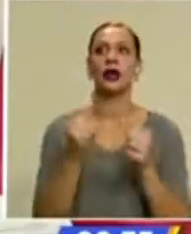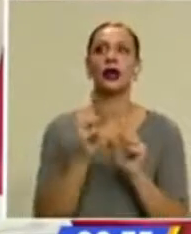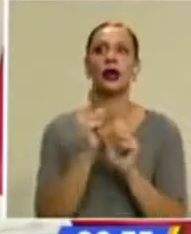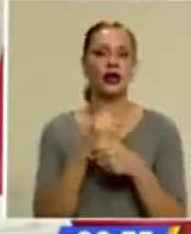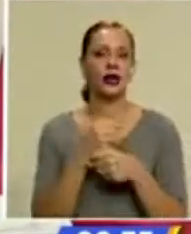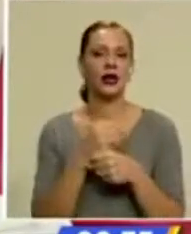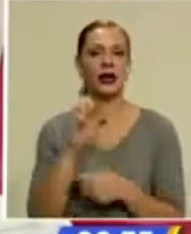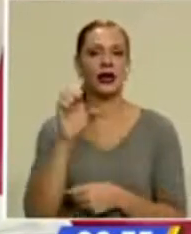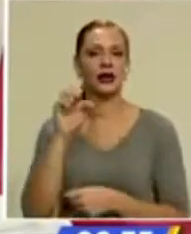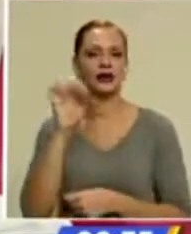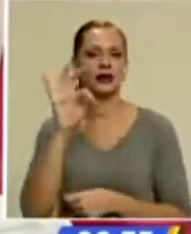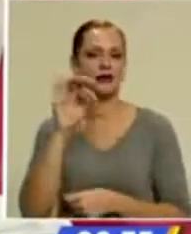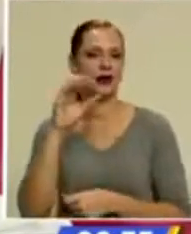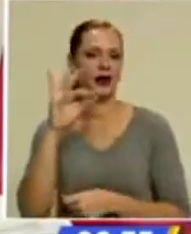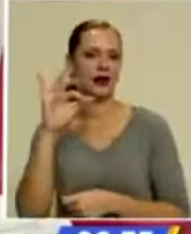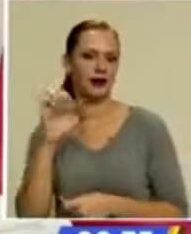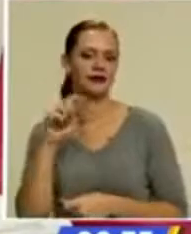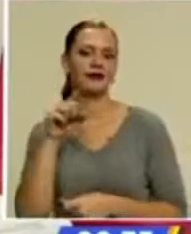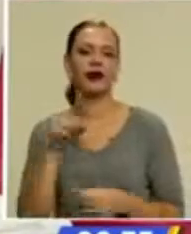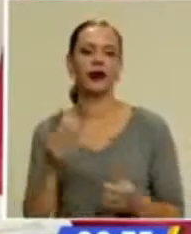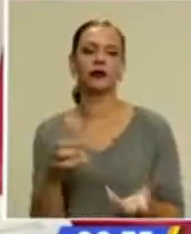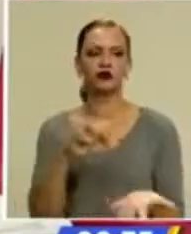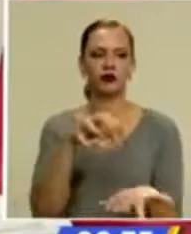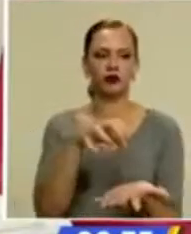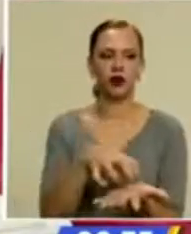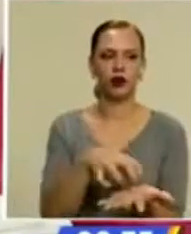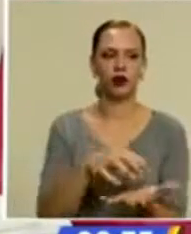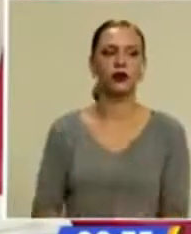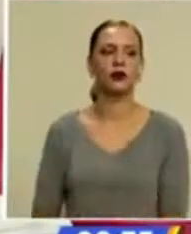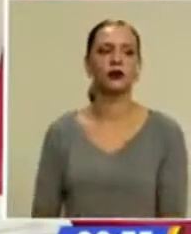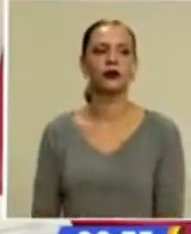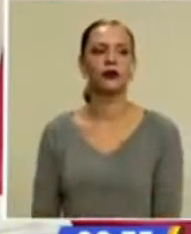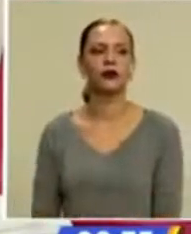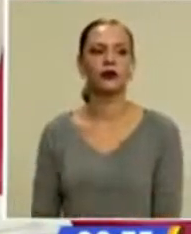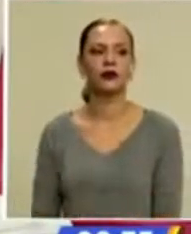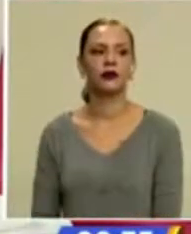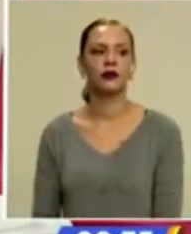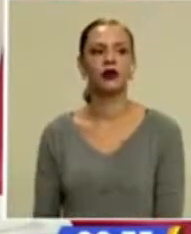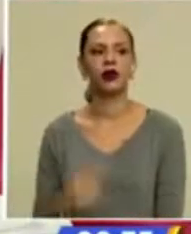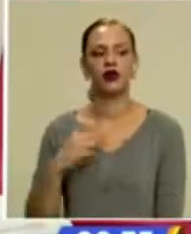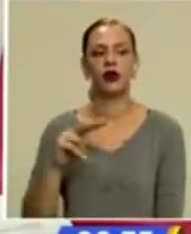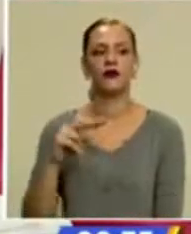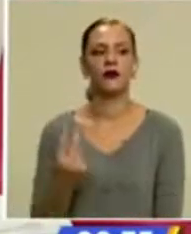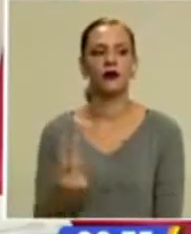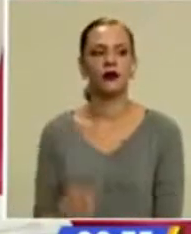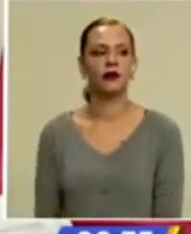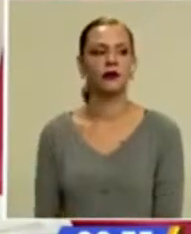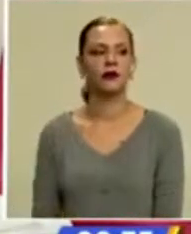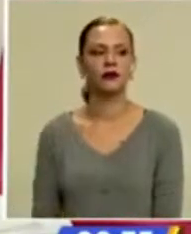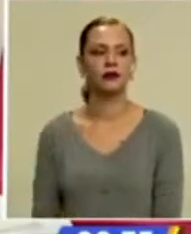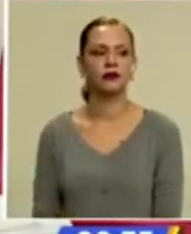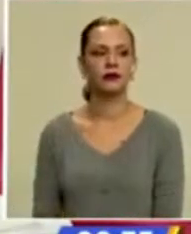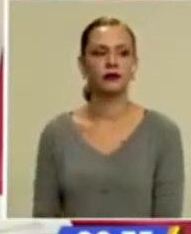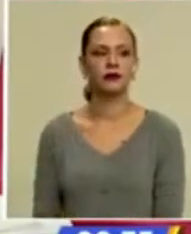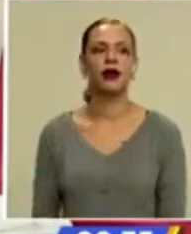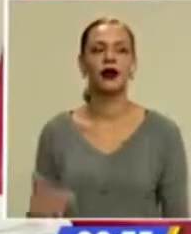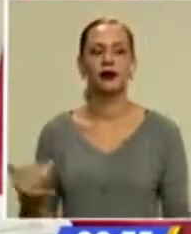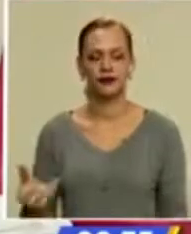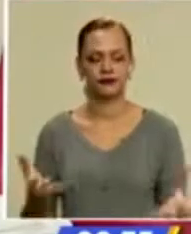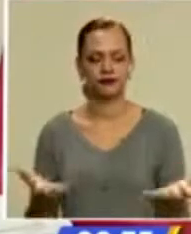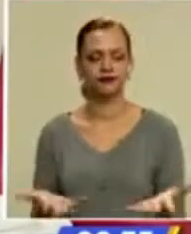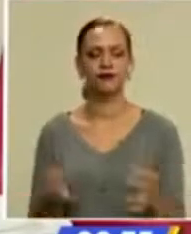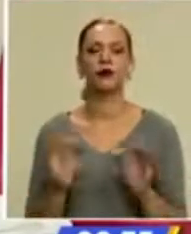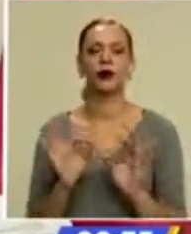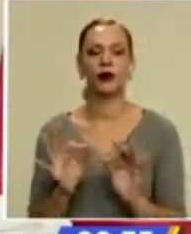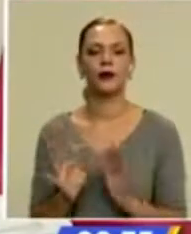a Stephanie, que estaba por aquí. La colocamos. Ay, mira, la puse al revés. Está puesta al revés, es así.